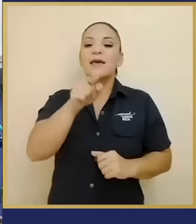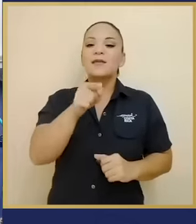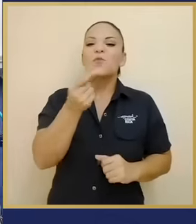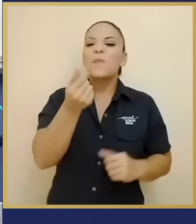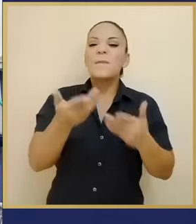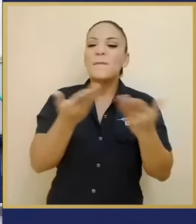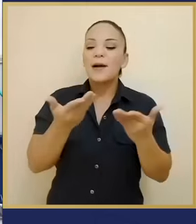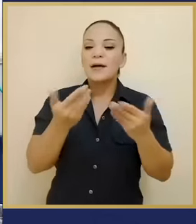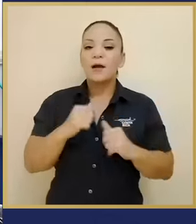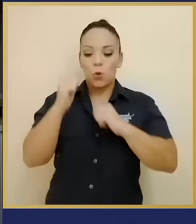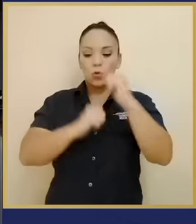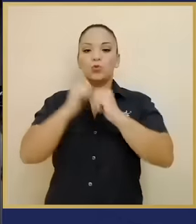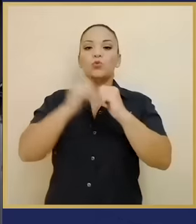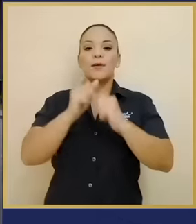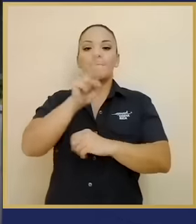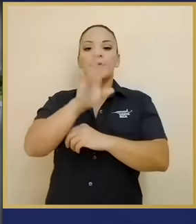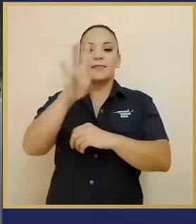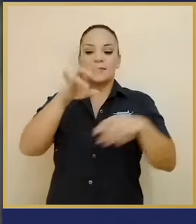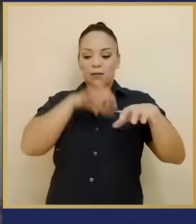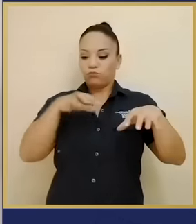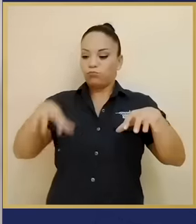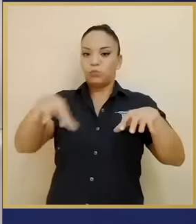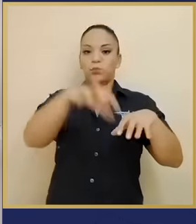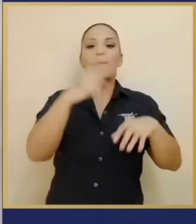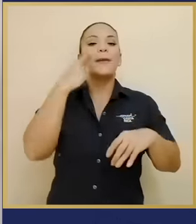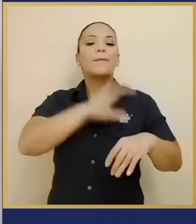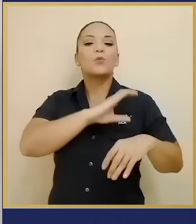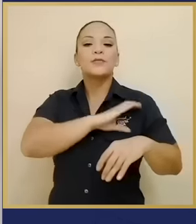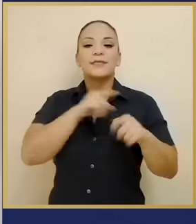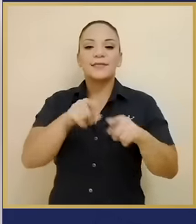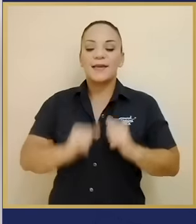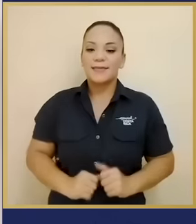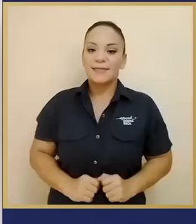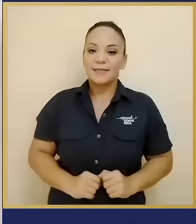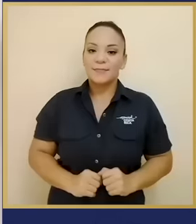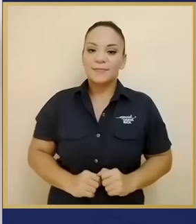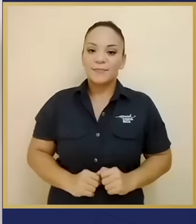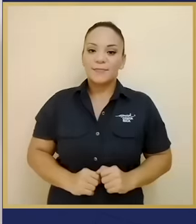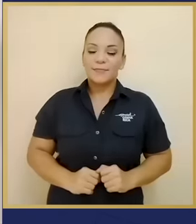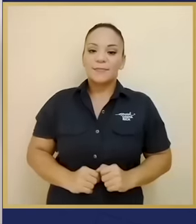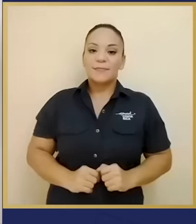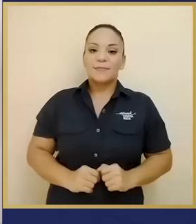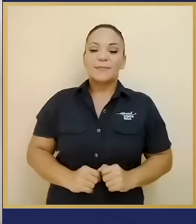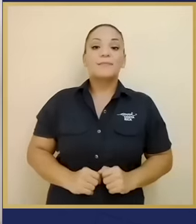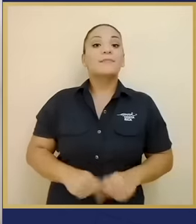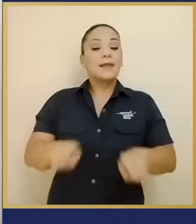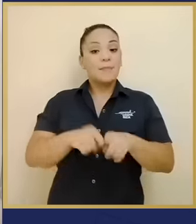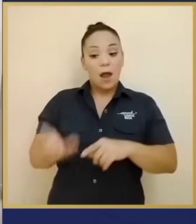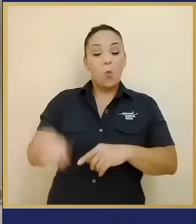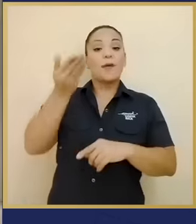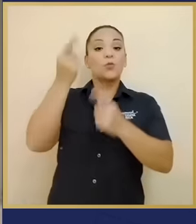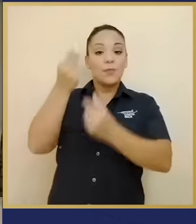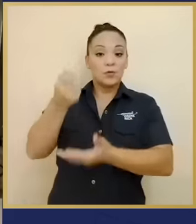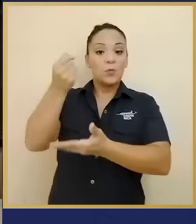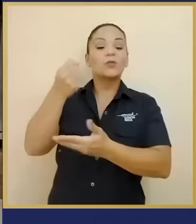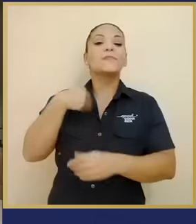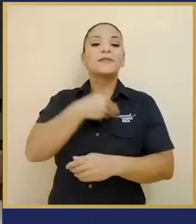delegaciones policiales, junto a un aumento del presupuesto del Ministerio de Seguridad de casi